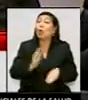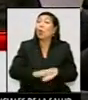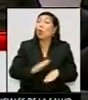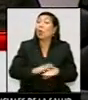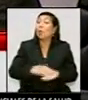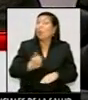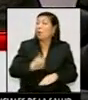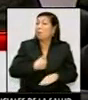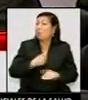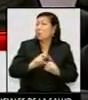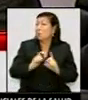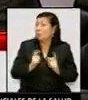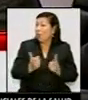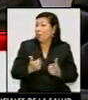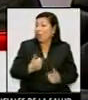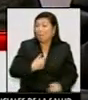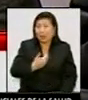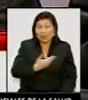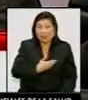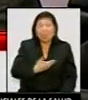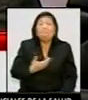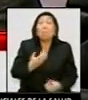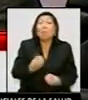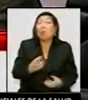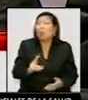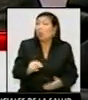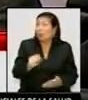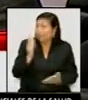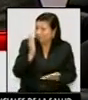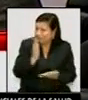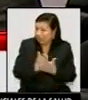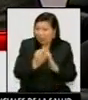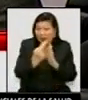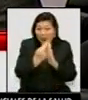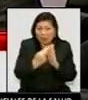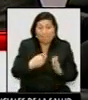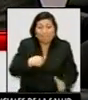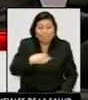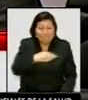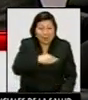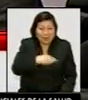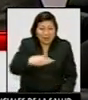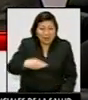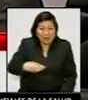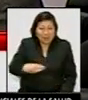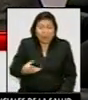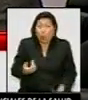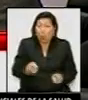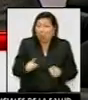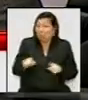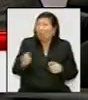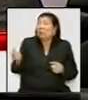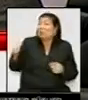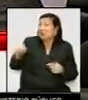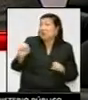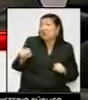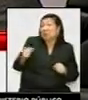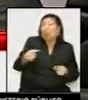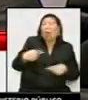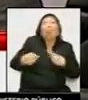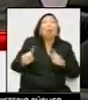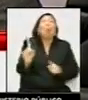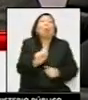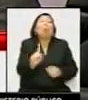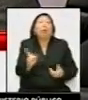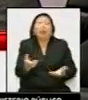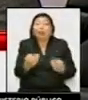mismo Congreso, de la misma presidencia. ¿Por qué? Porque no se le aplica el reglamento a los ministros. Los ministros, cuando quieren, vienen.